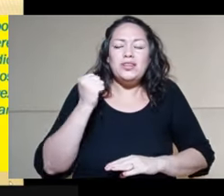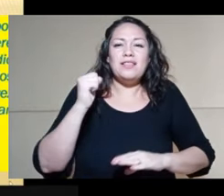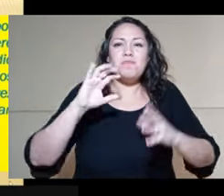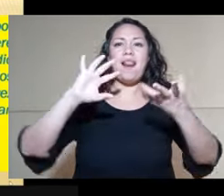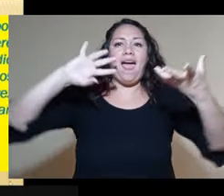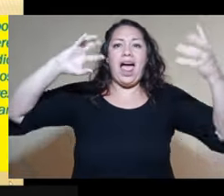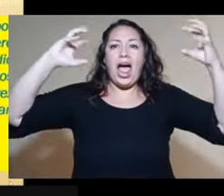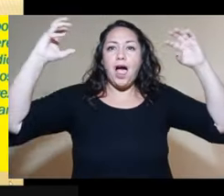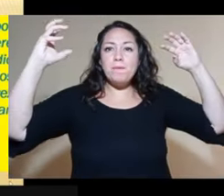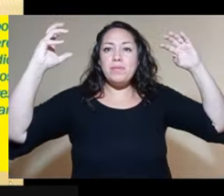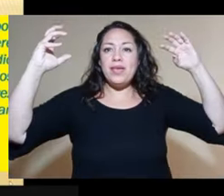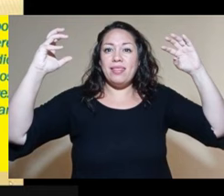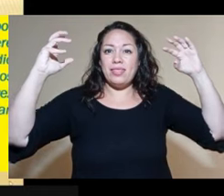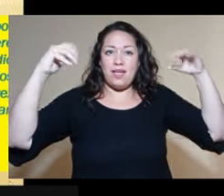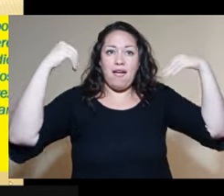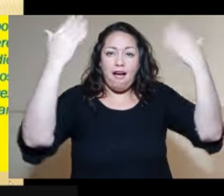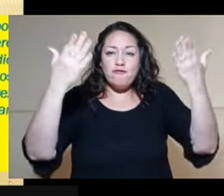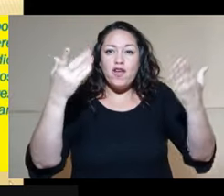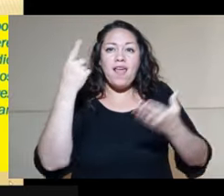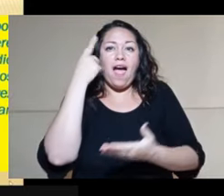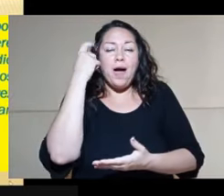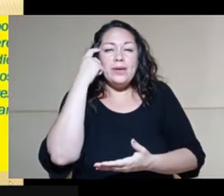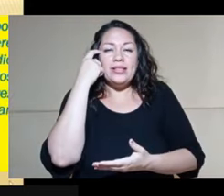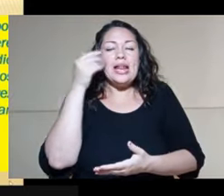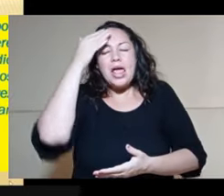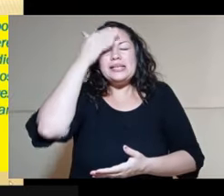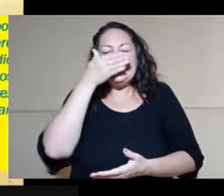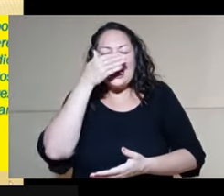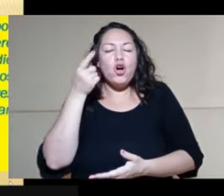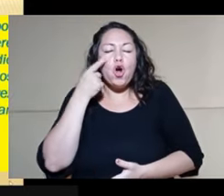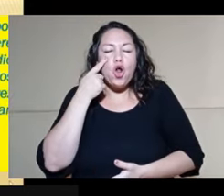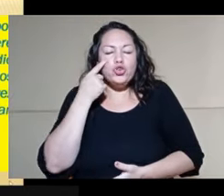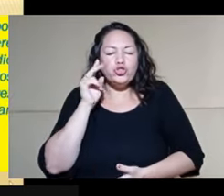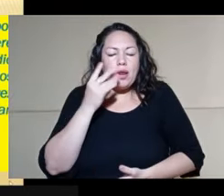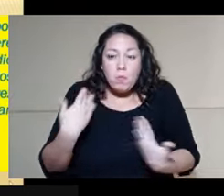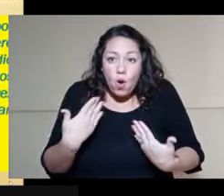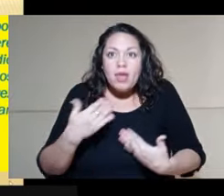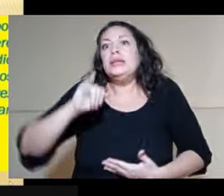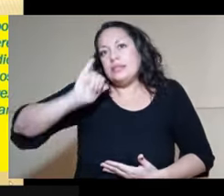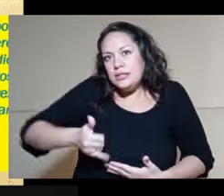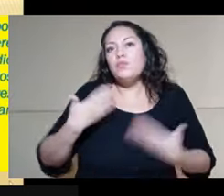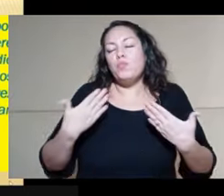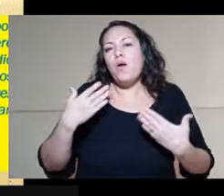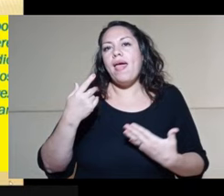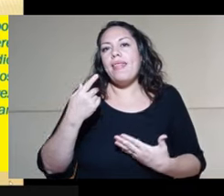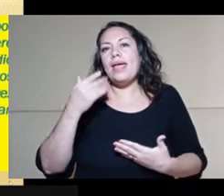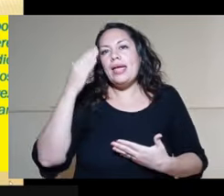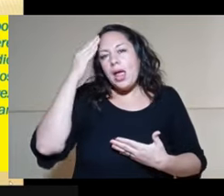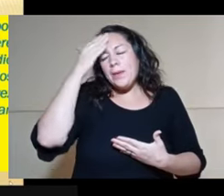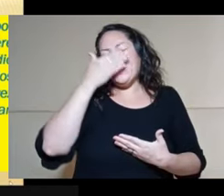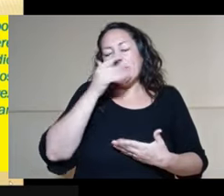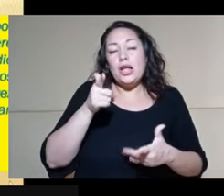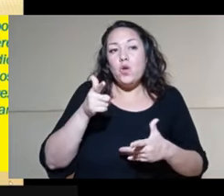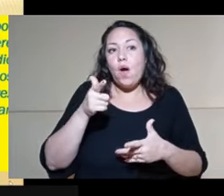las modificaciones del medio ambiente. Un ciego puede conocer, lógicamente que puede conocer, no necesariamente tiene que tener vista. Con